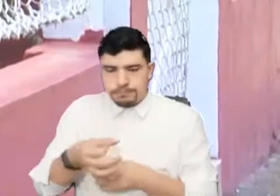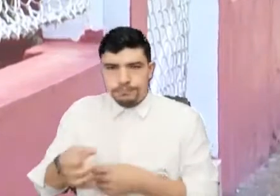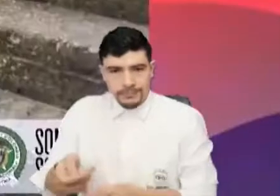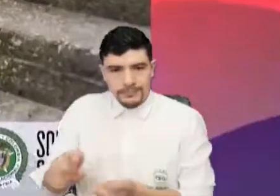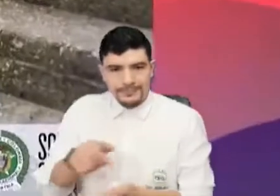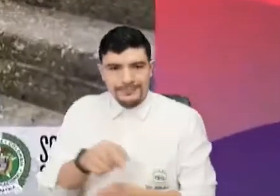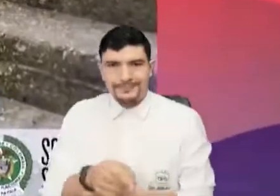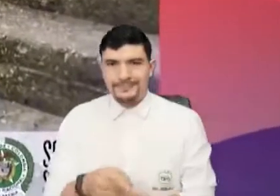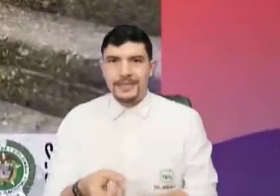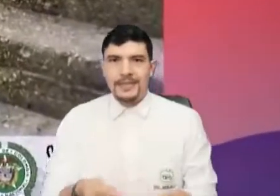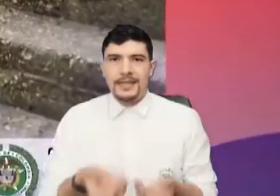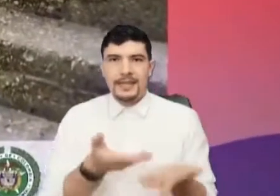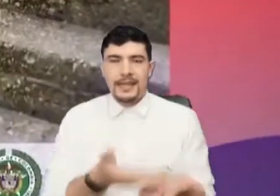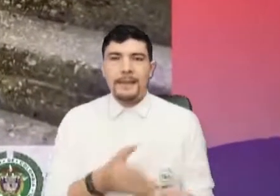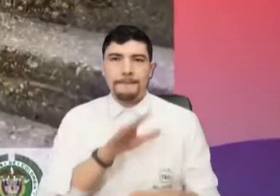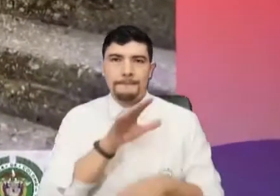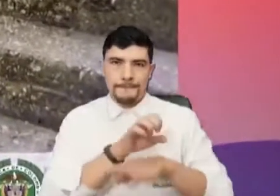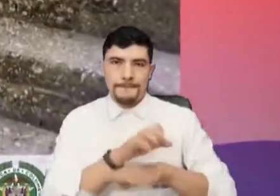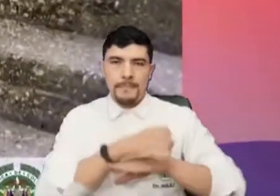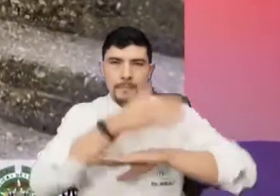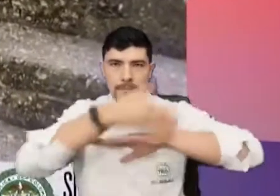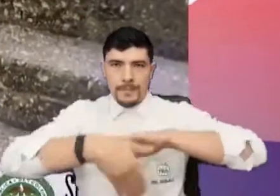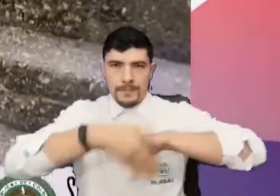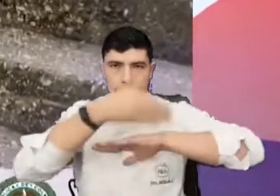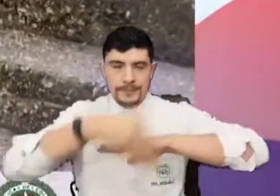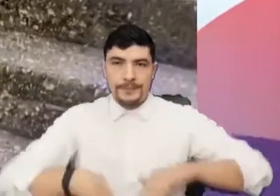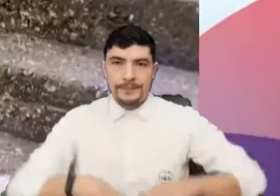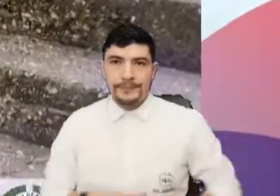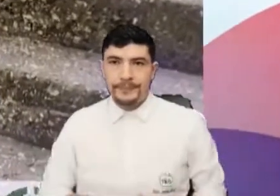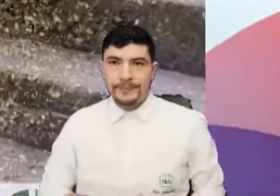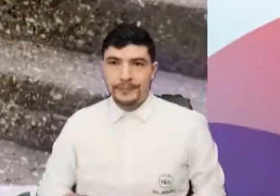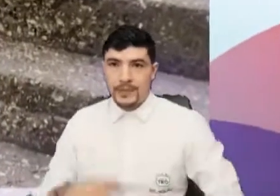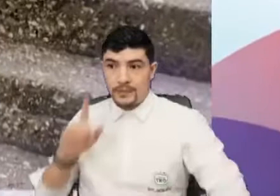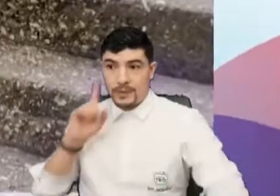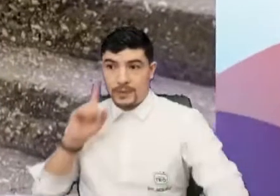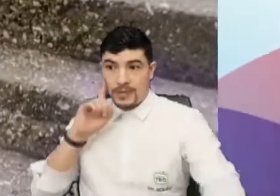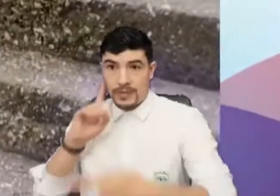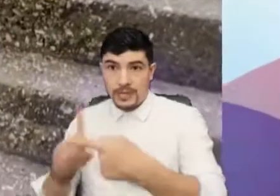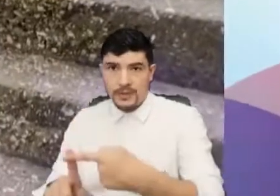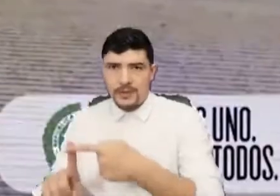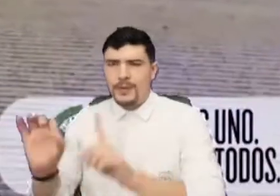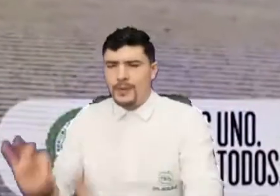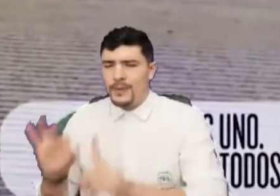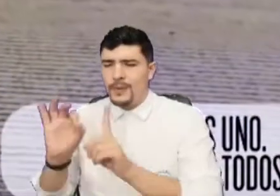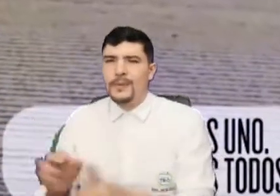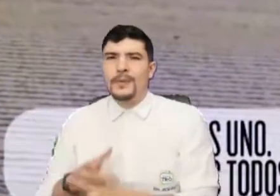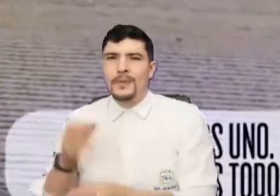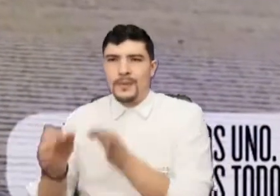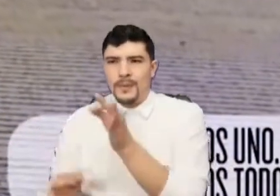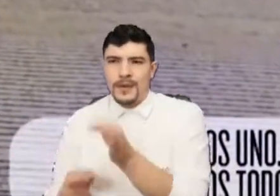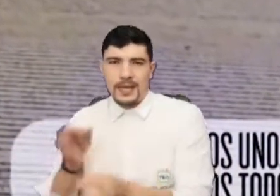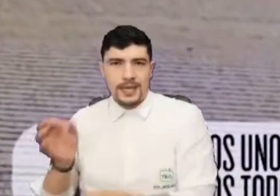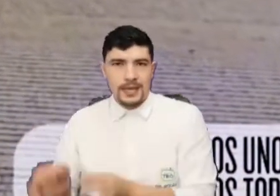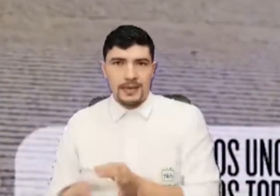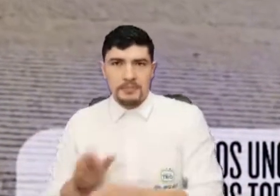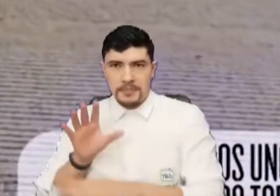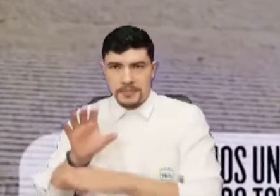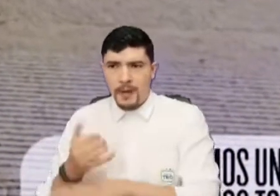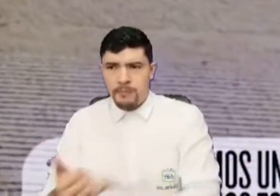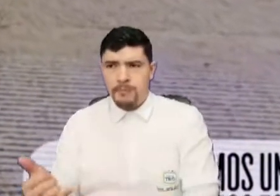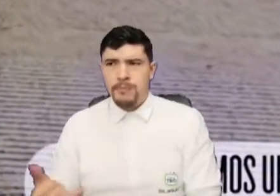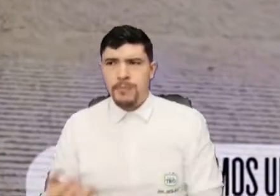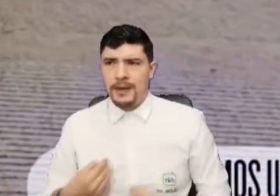con el propósito de proteger y garantizar un mejor bienestar para los caninos en condición de calle la policía nacional del